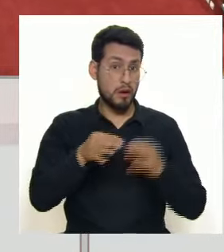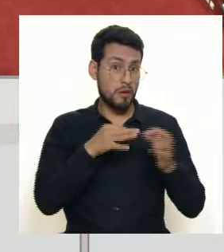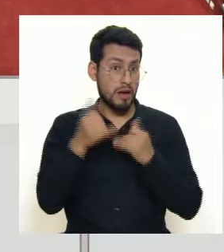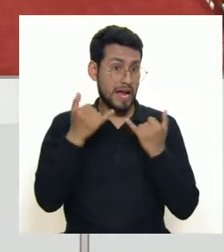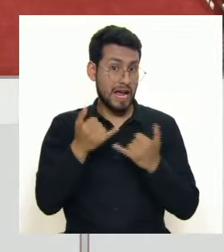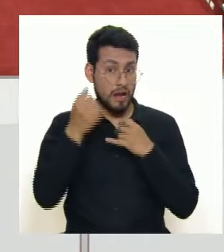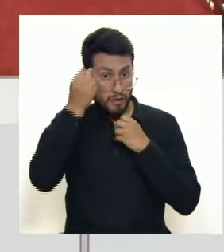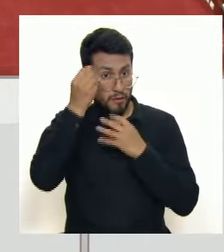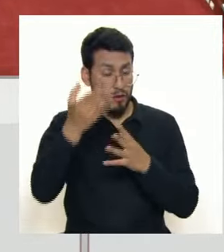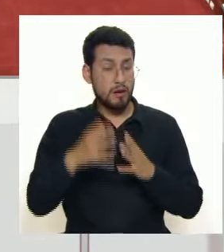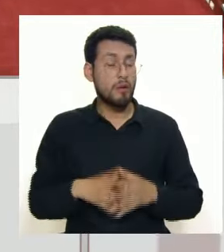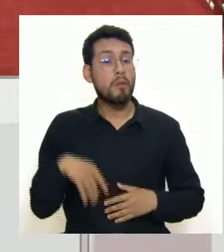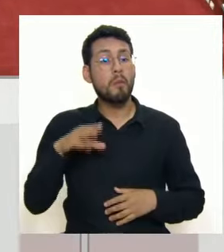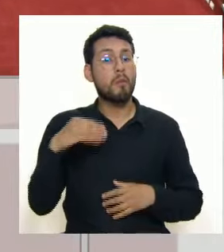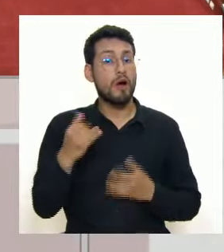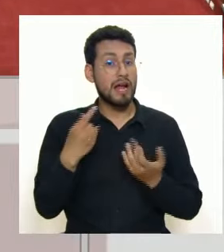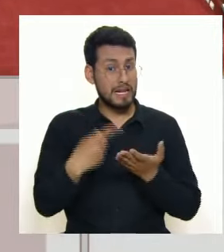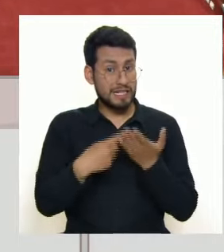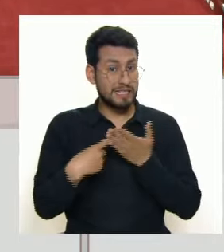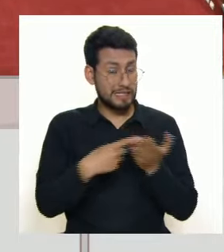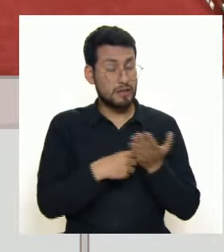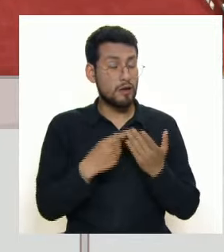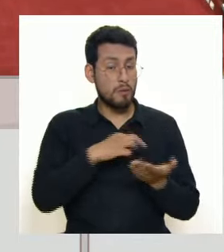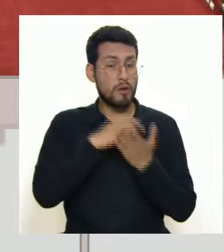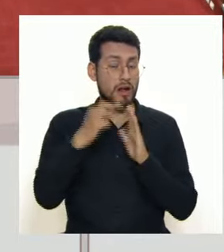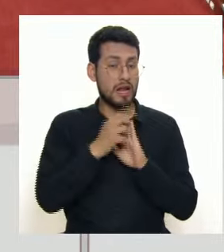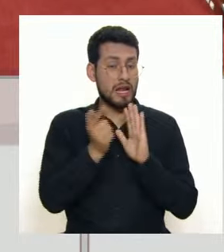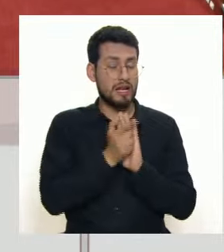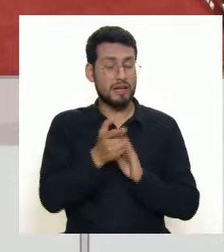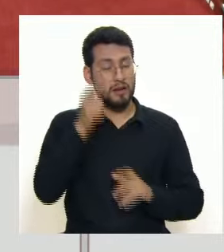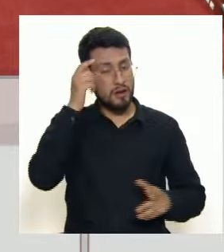nos cuenta al respecto, porque se va a debatir justamente este proyecto de ley enviado por el Poder Ejecutivo.